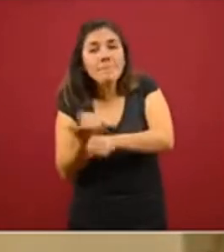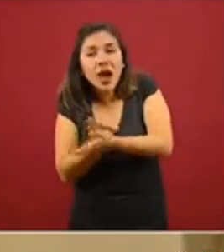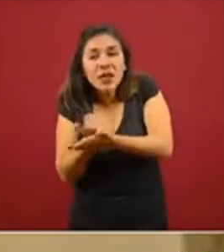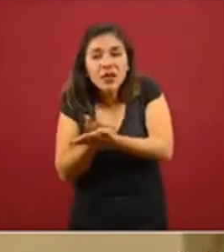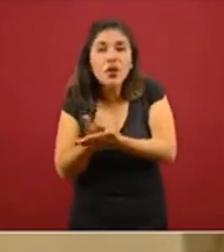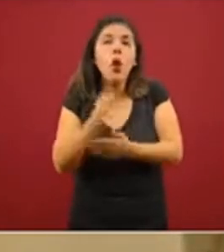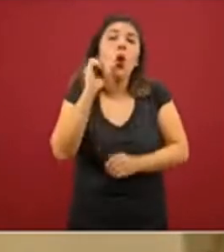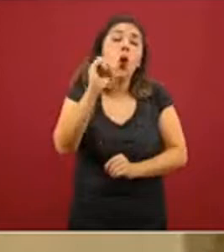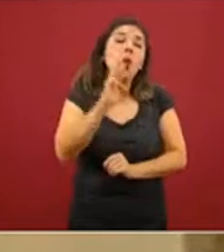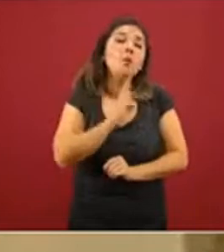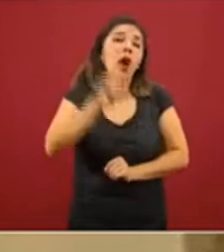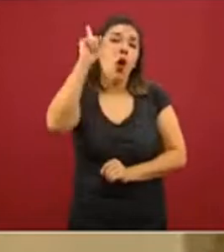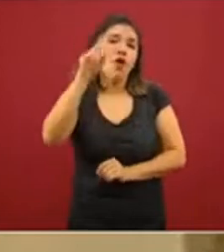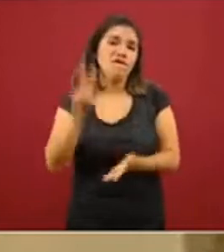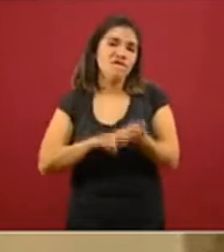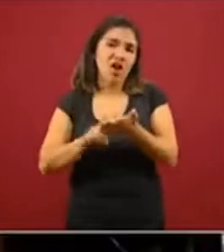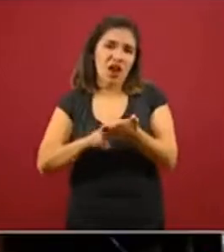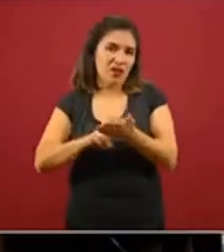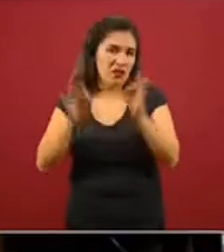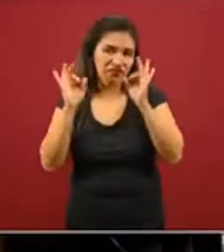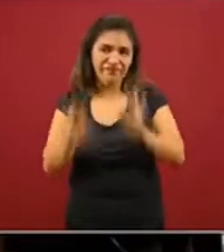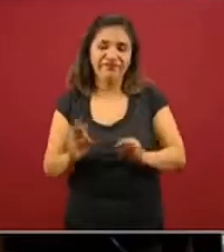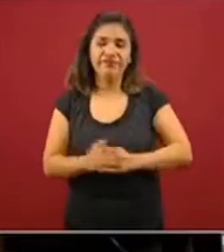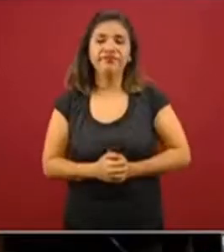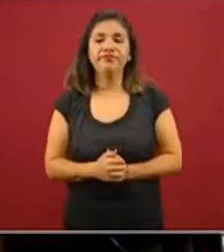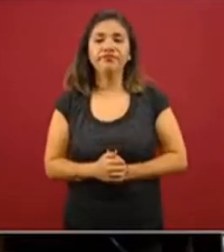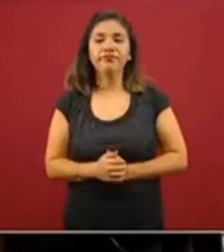y preferentemente en un verde.